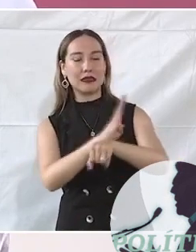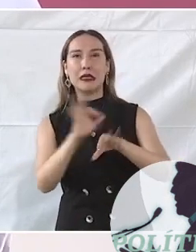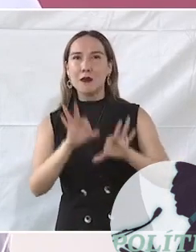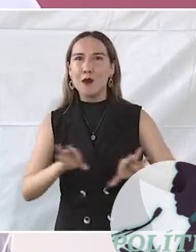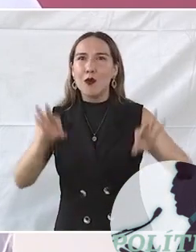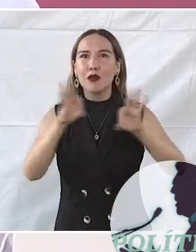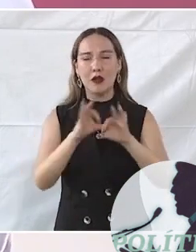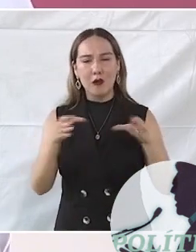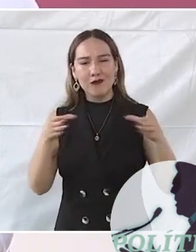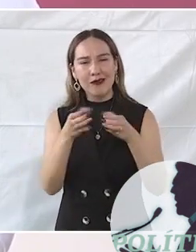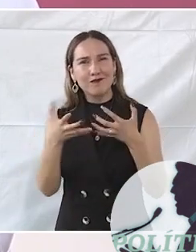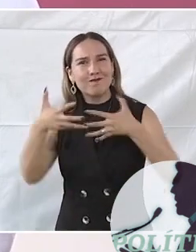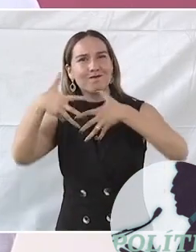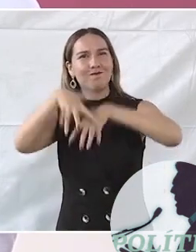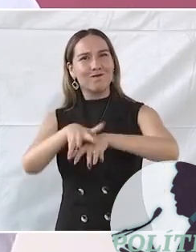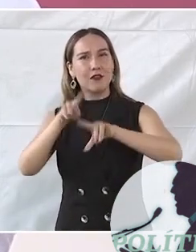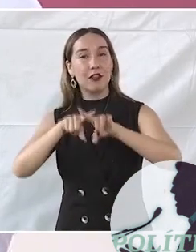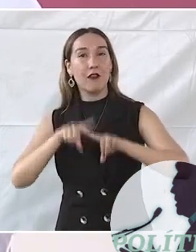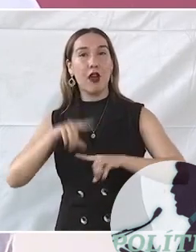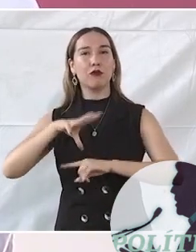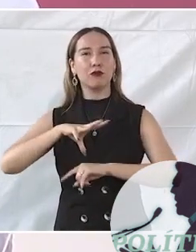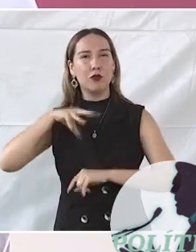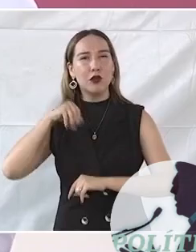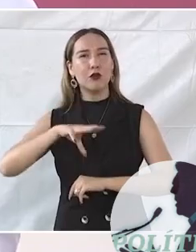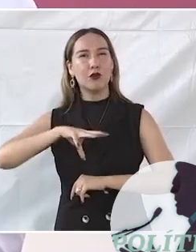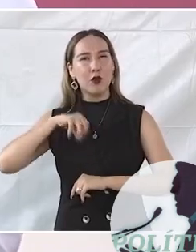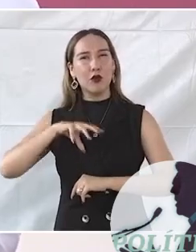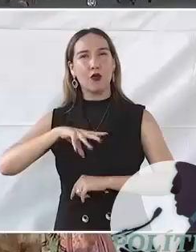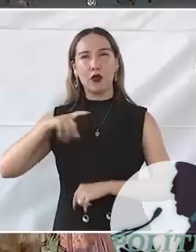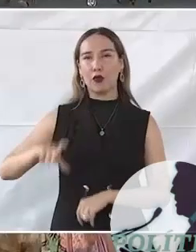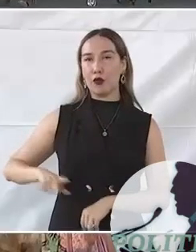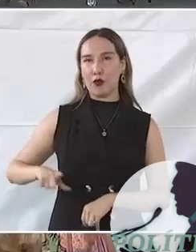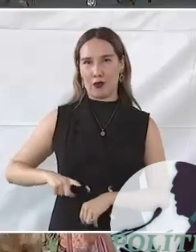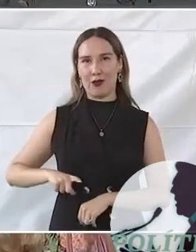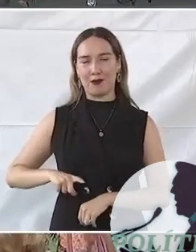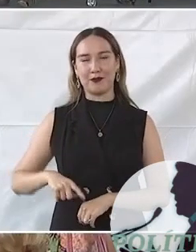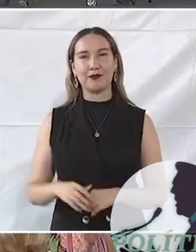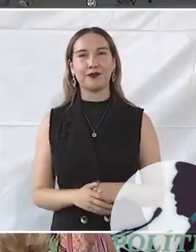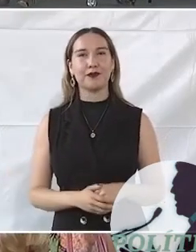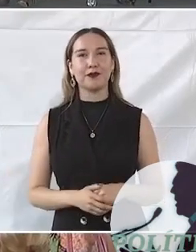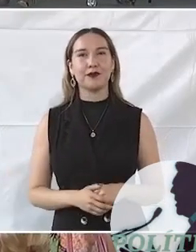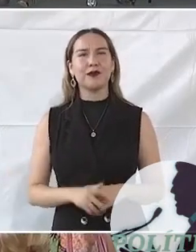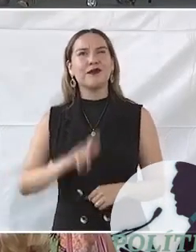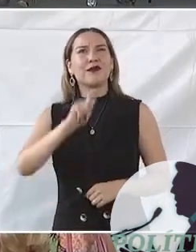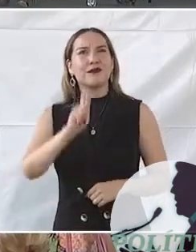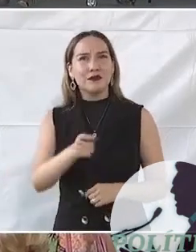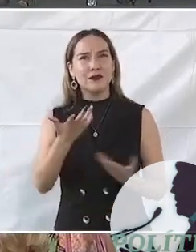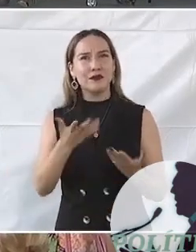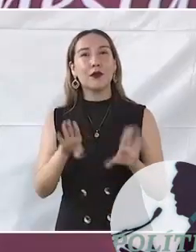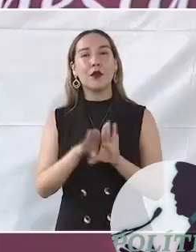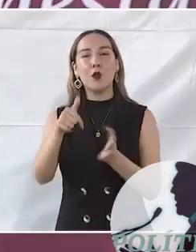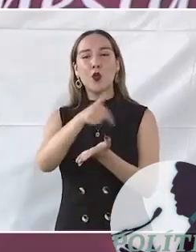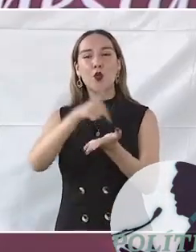integrador de todos los esfuerzos de la política social del gobierno. Es decir, que sea el lugar donde todas